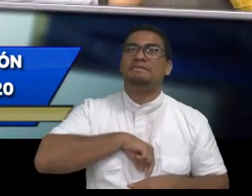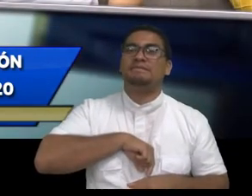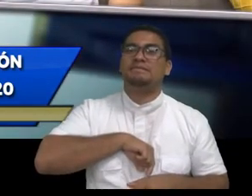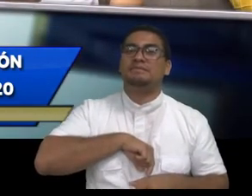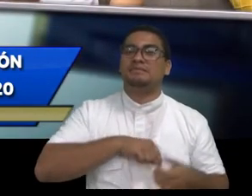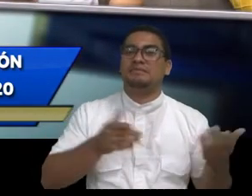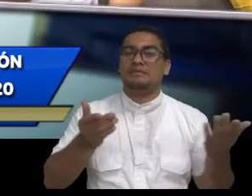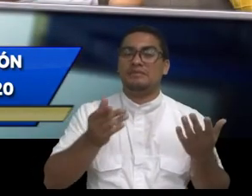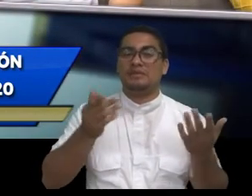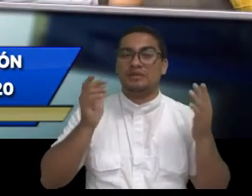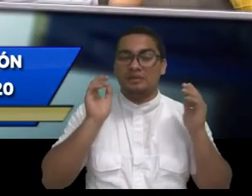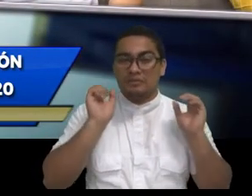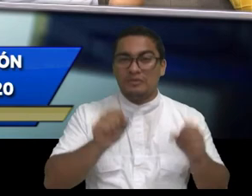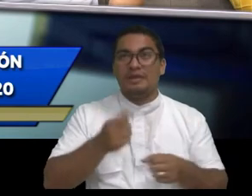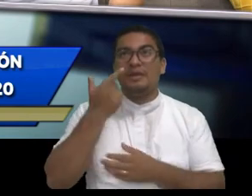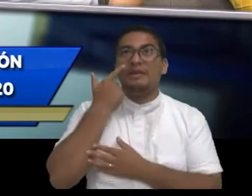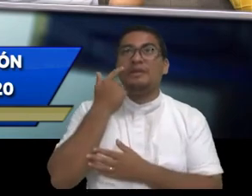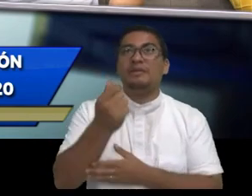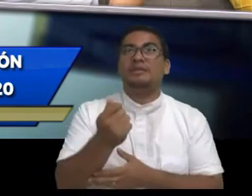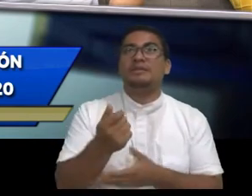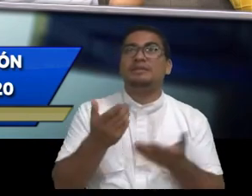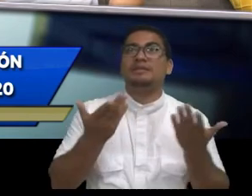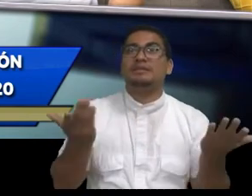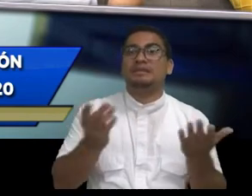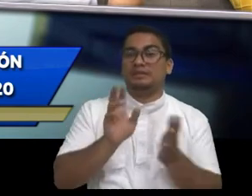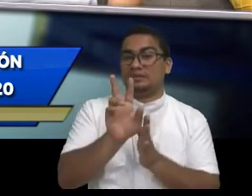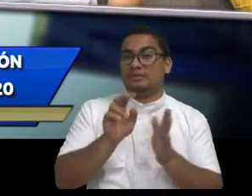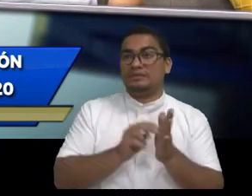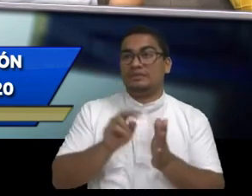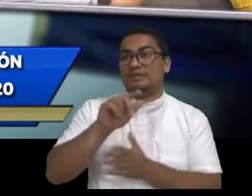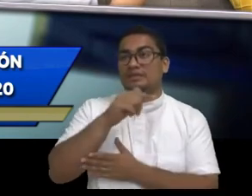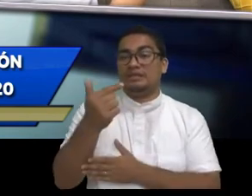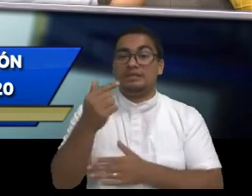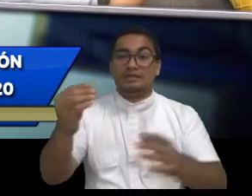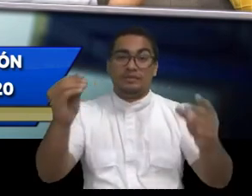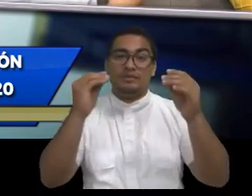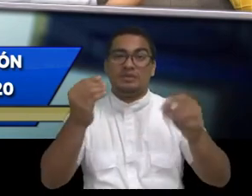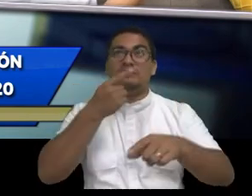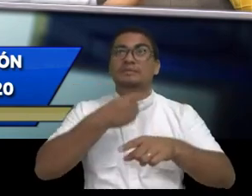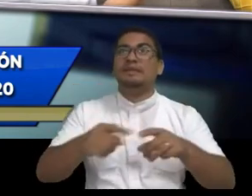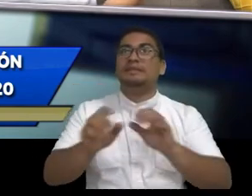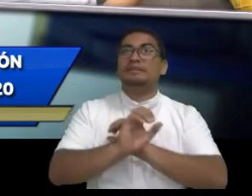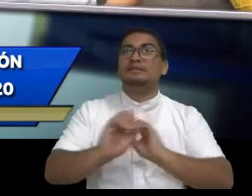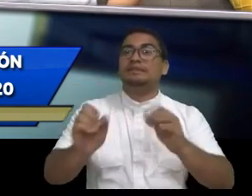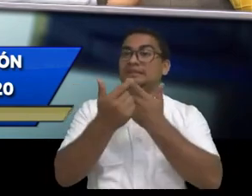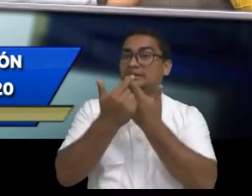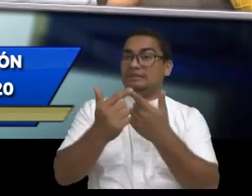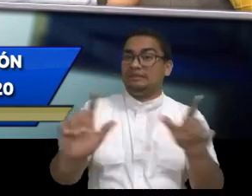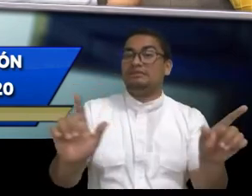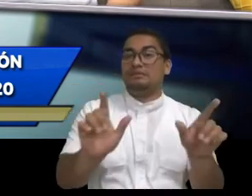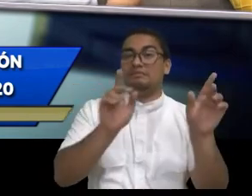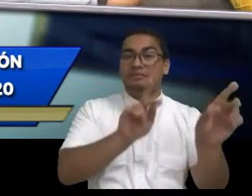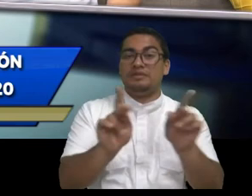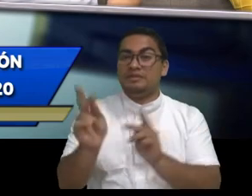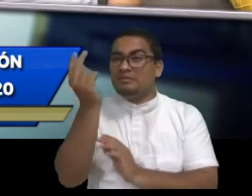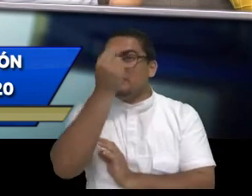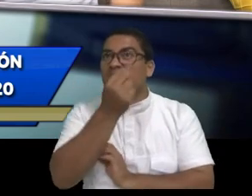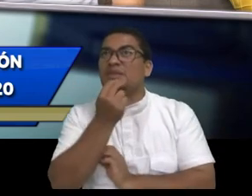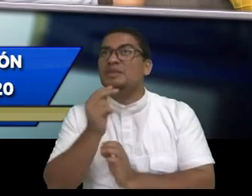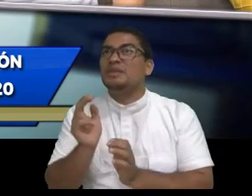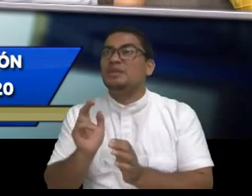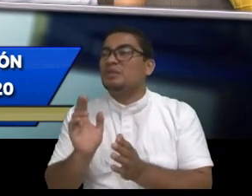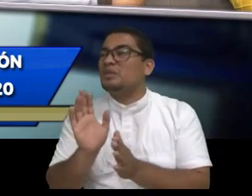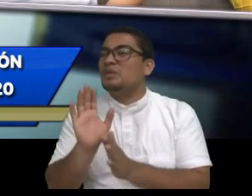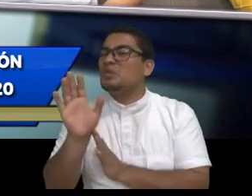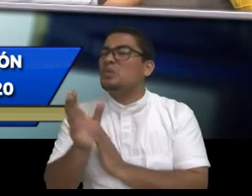o conocer que a partir del 2007 la educación es gratuita entonces podría la gente llega preguntando cuánto cuesta para estudiar una carrera